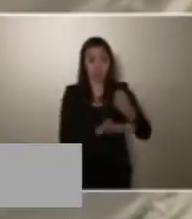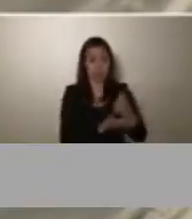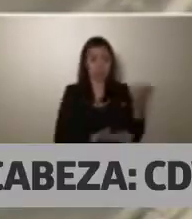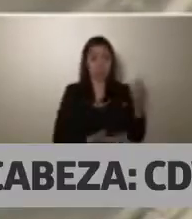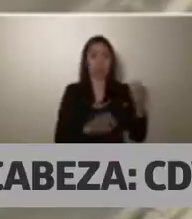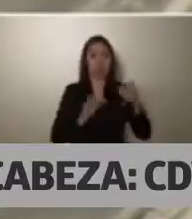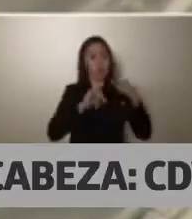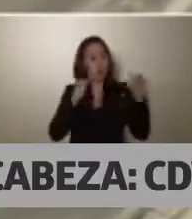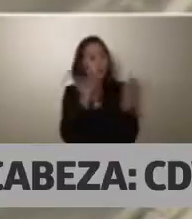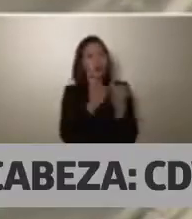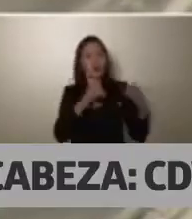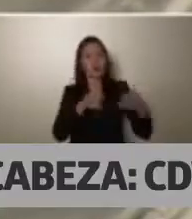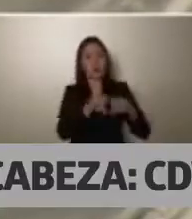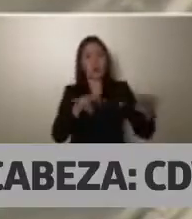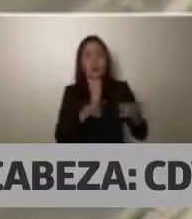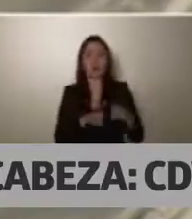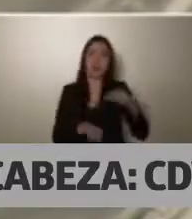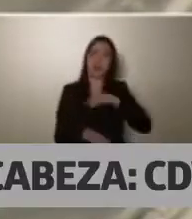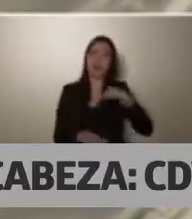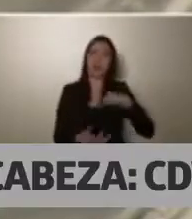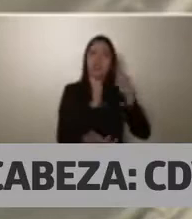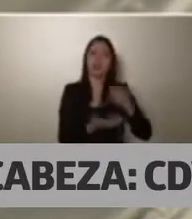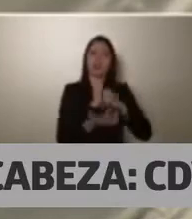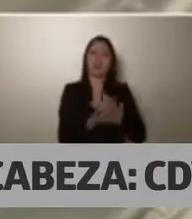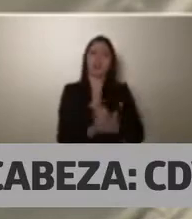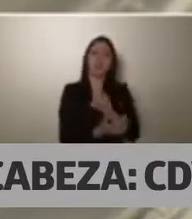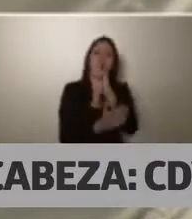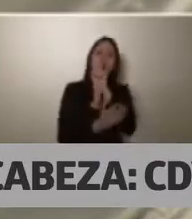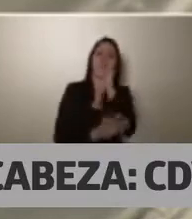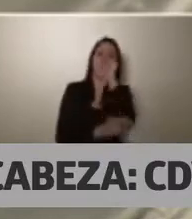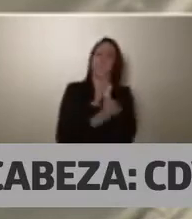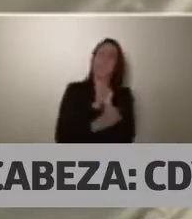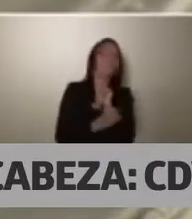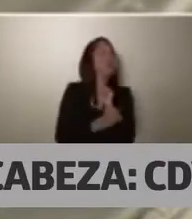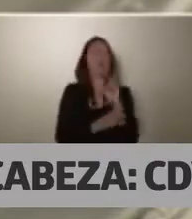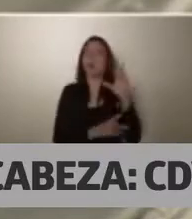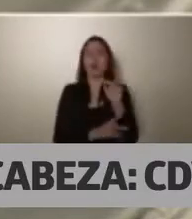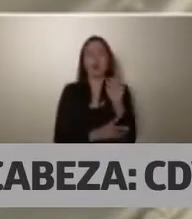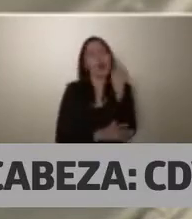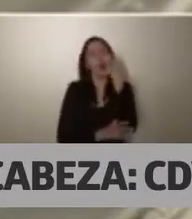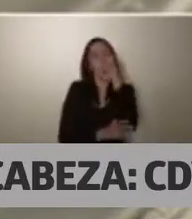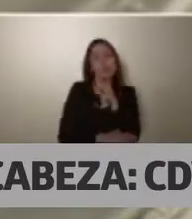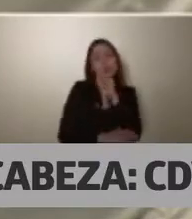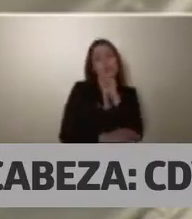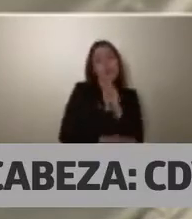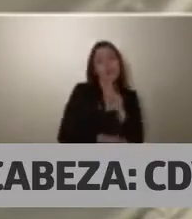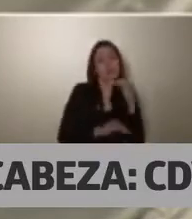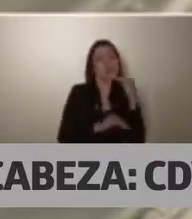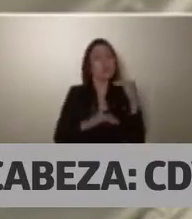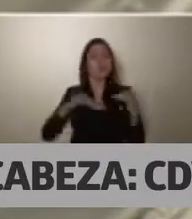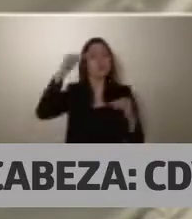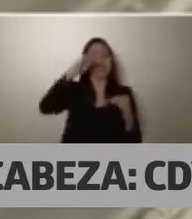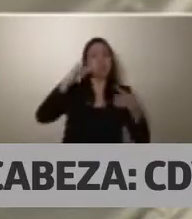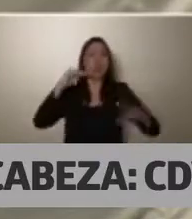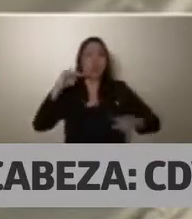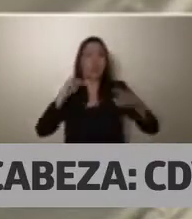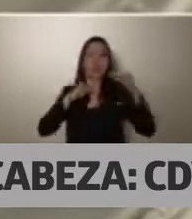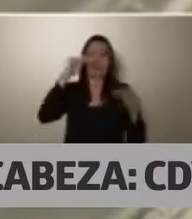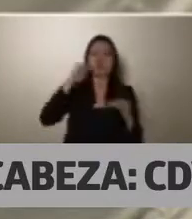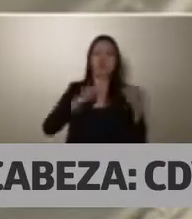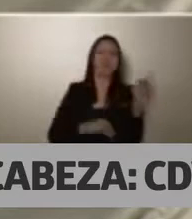pues Tamaulipas no se quedará callado y tampoco bajará la cabeza ante otro gobierno que, ajeno a la